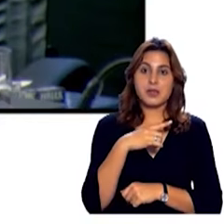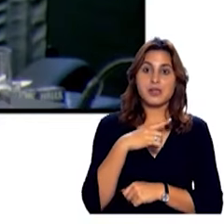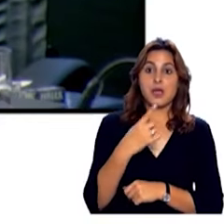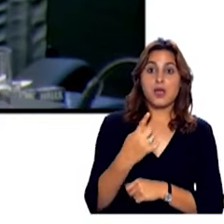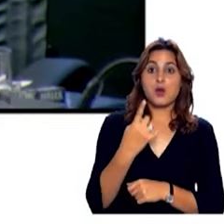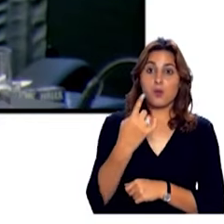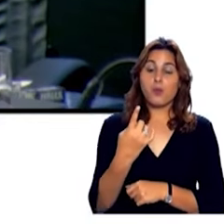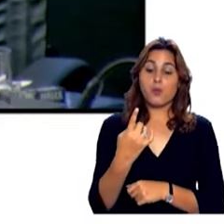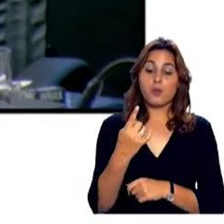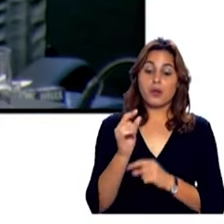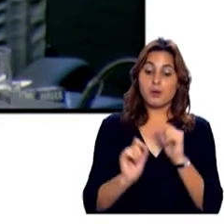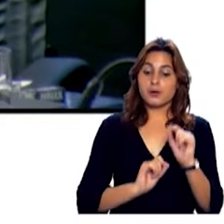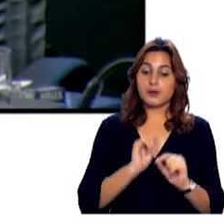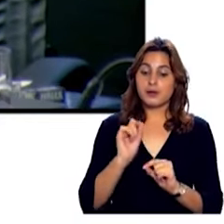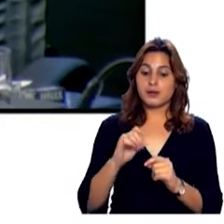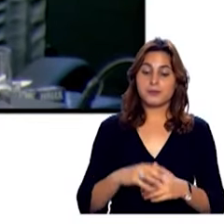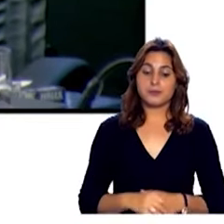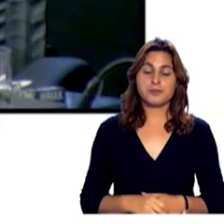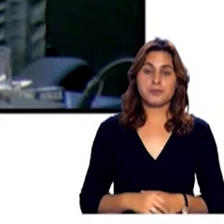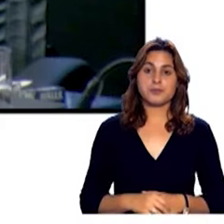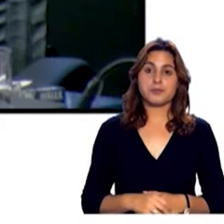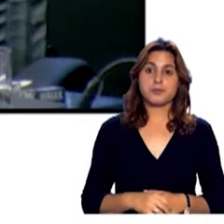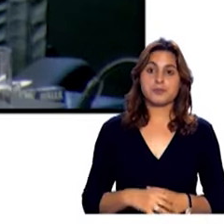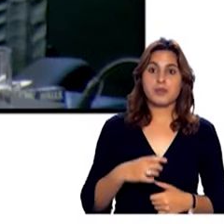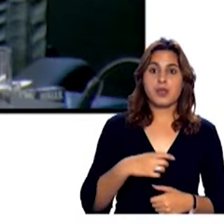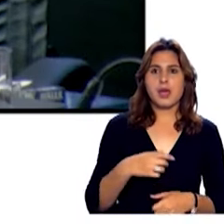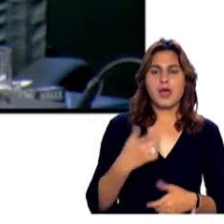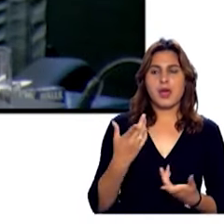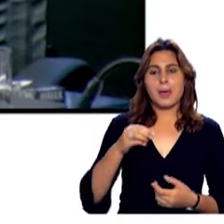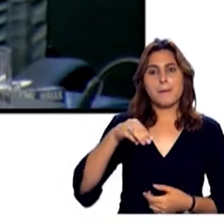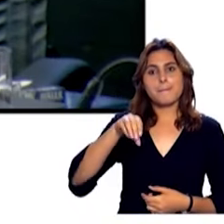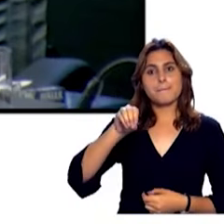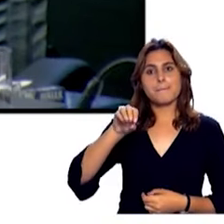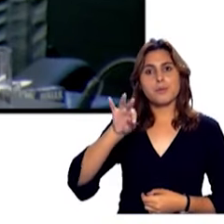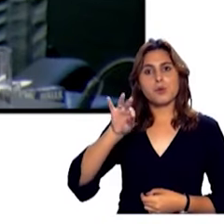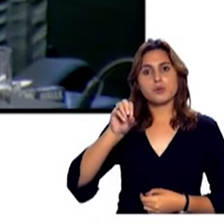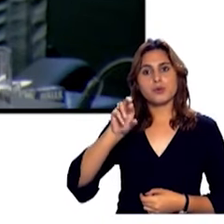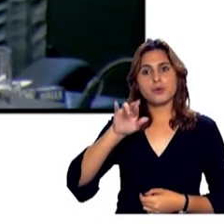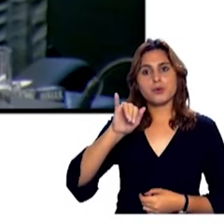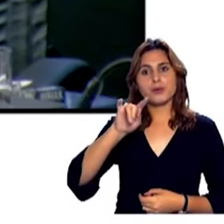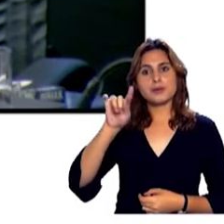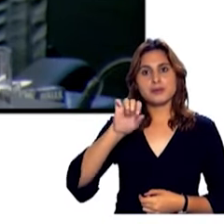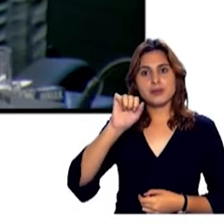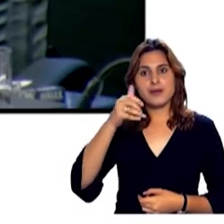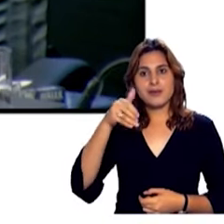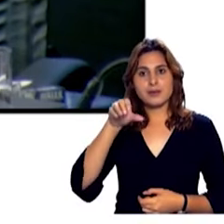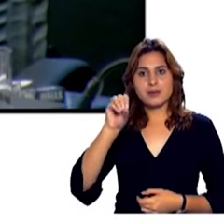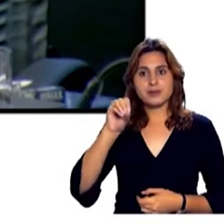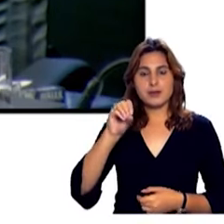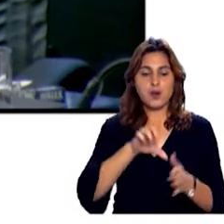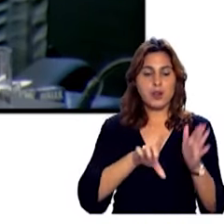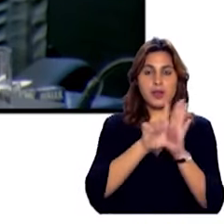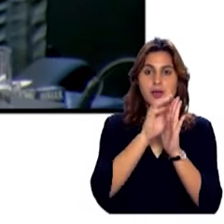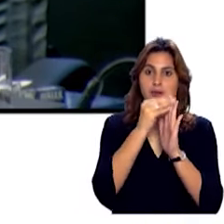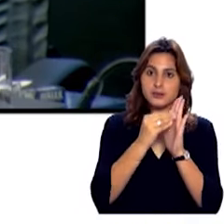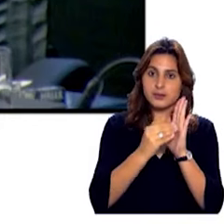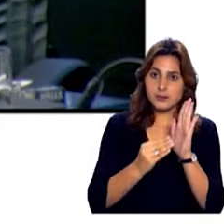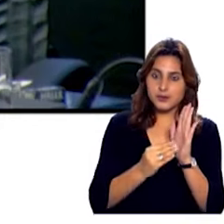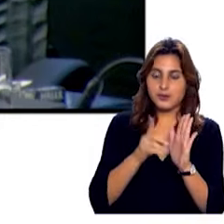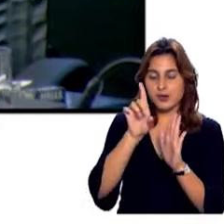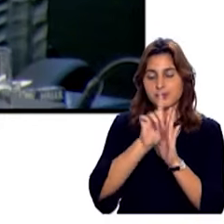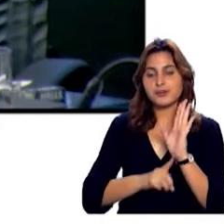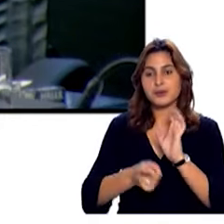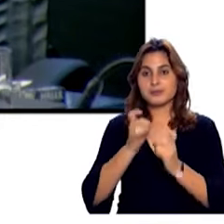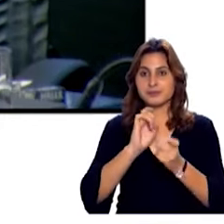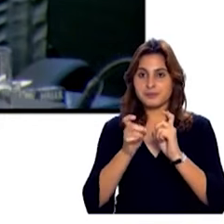Legislativa esto antes que solo urr dere administrativo también ocurre derecho penal tenemos normas nuevas Y se precisa que